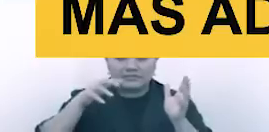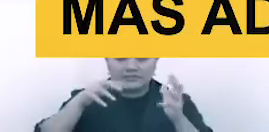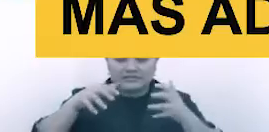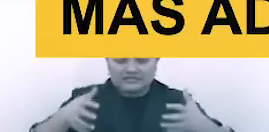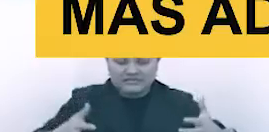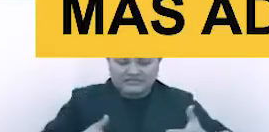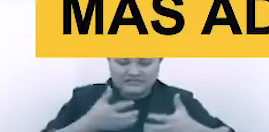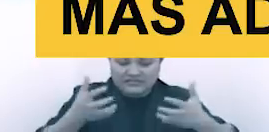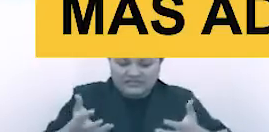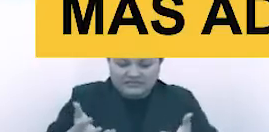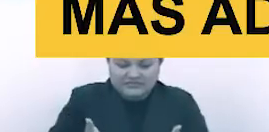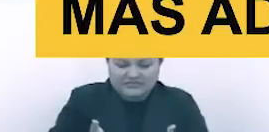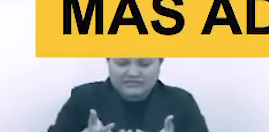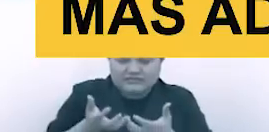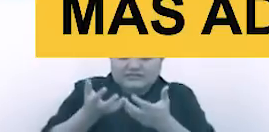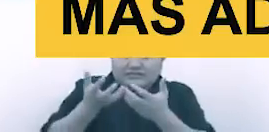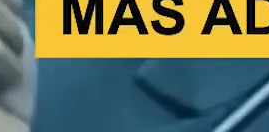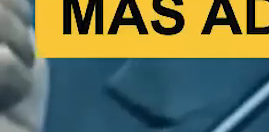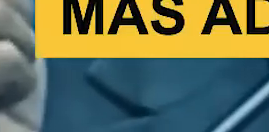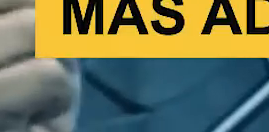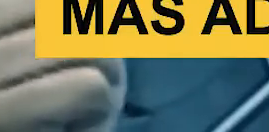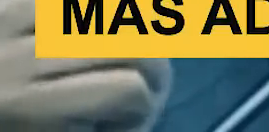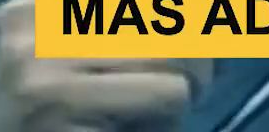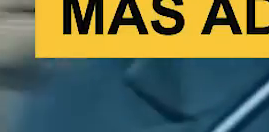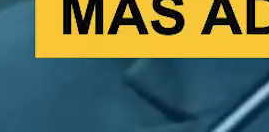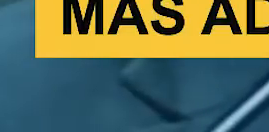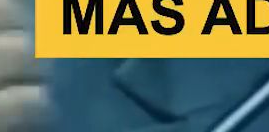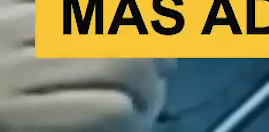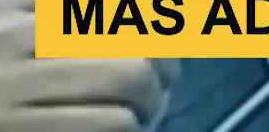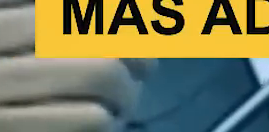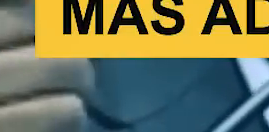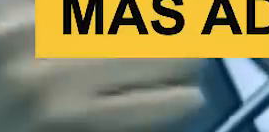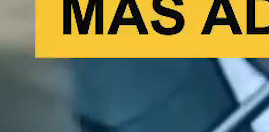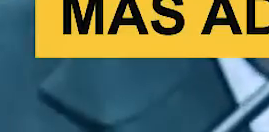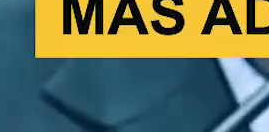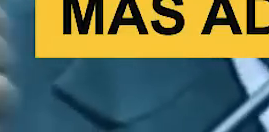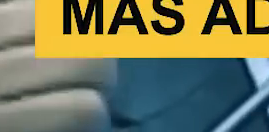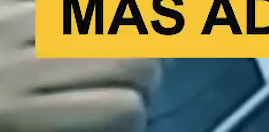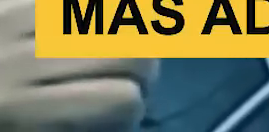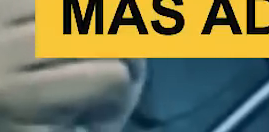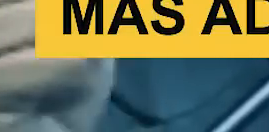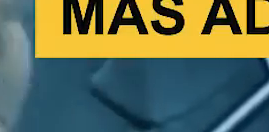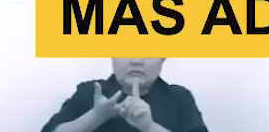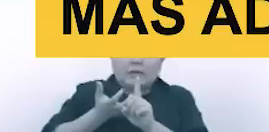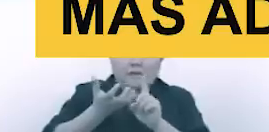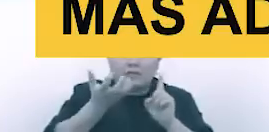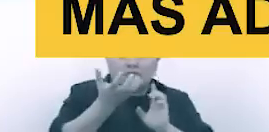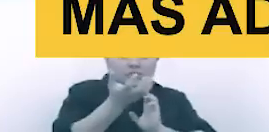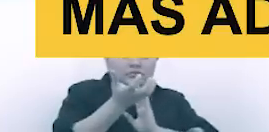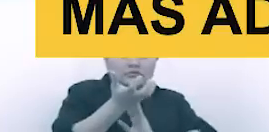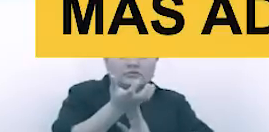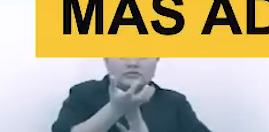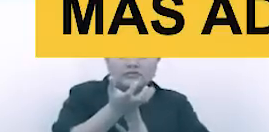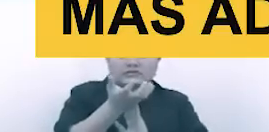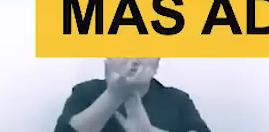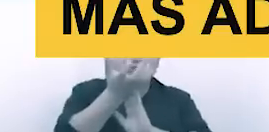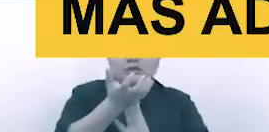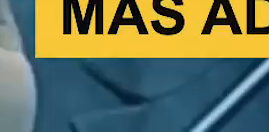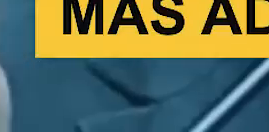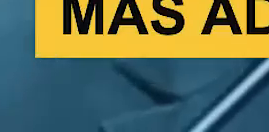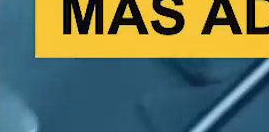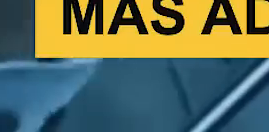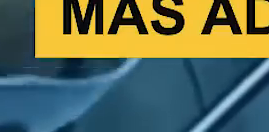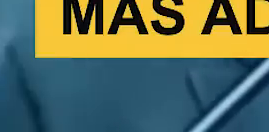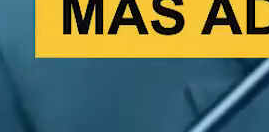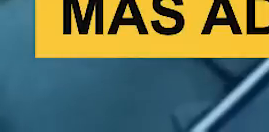Entre todos tenemos que empujarla y sacarla adelante. Esa carreta que se llama El Salvador, que ustedes la dejaron hundida en el fango. valientemente nuestro presidente